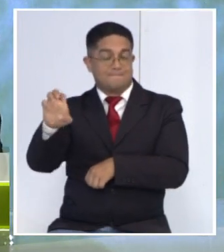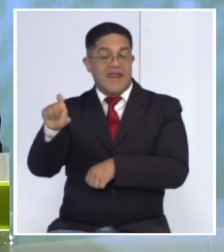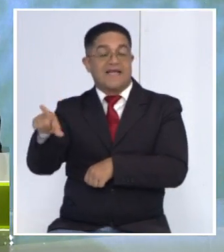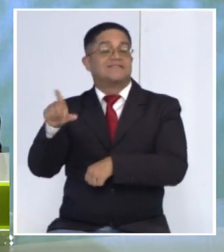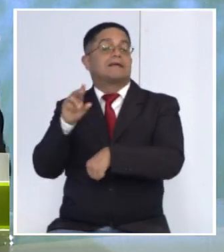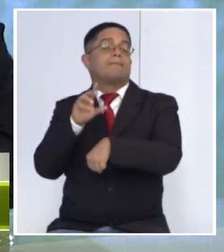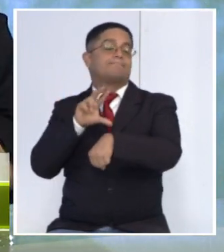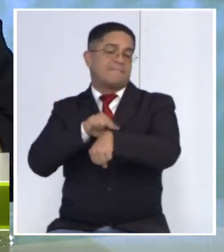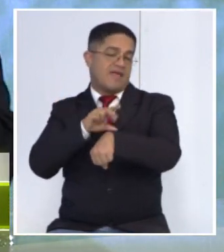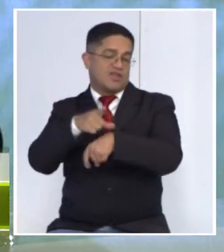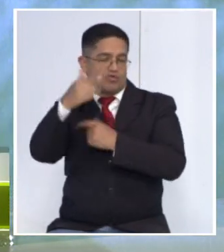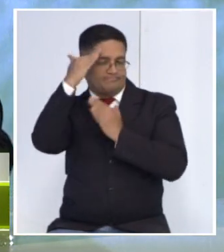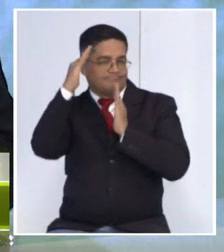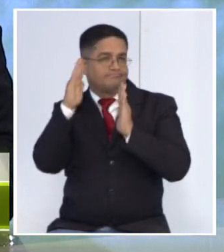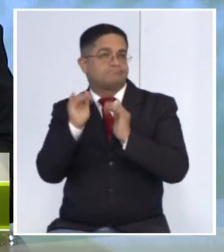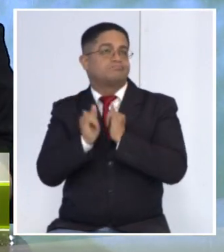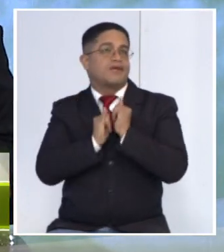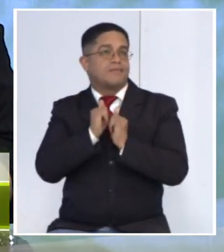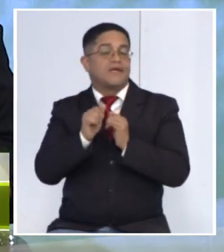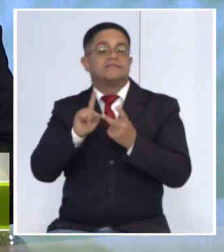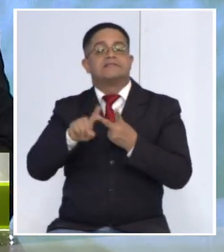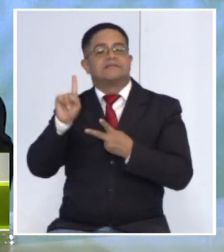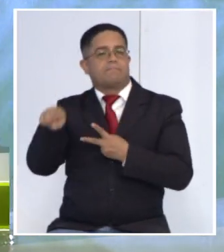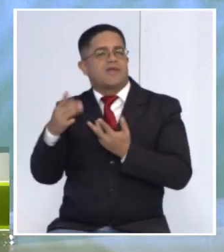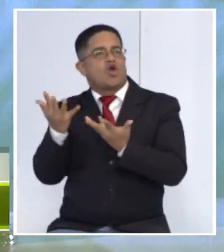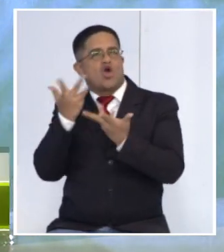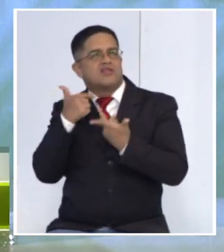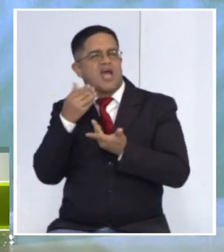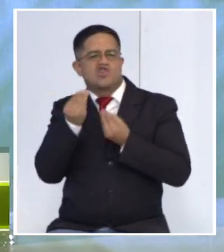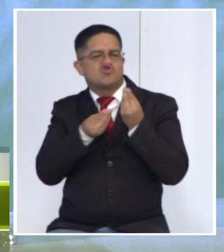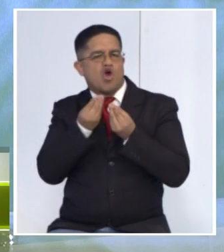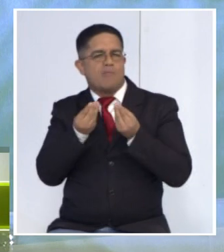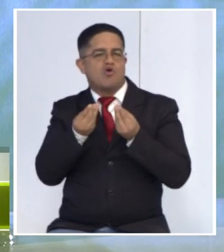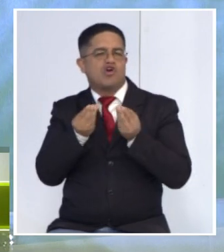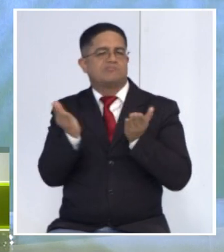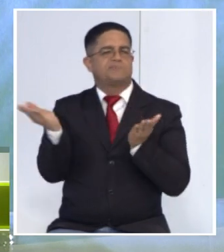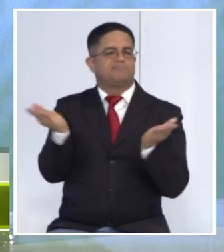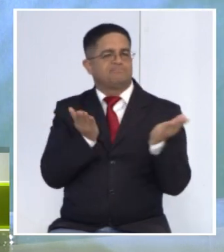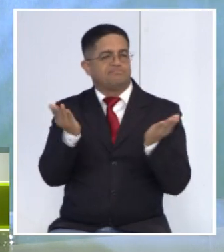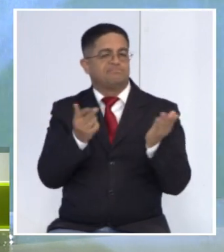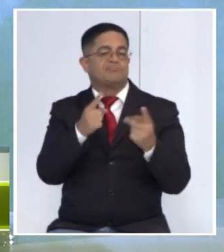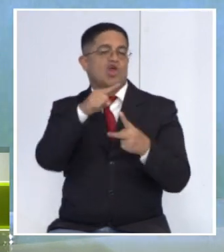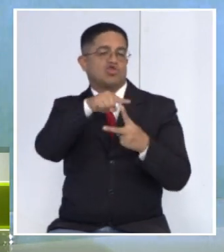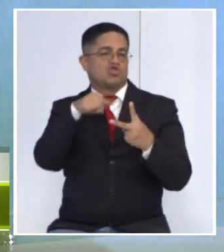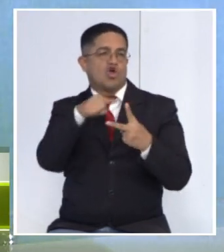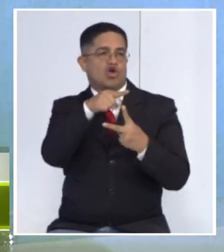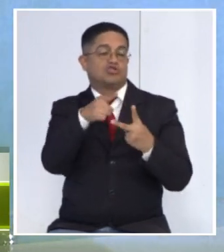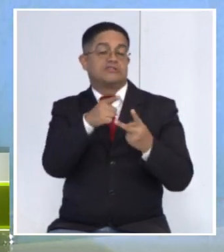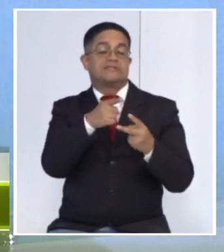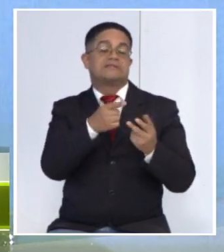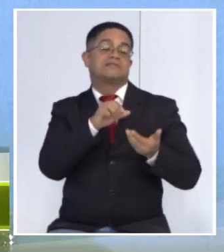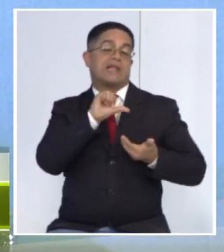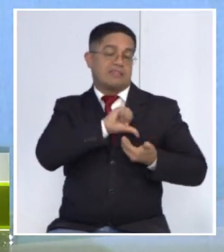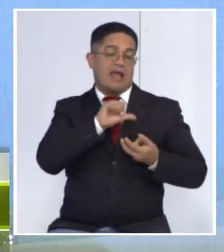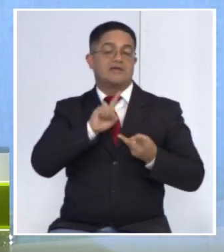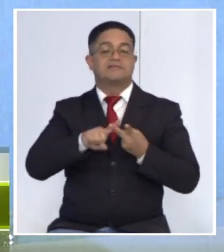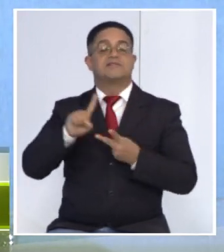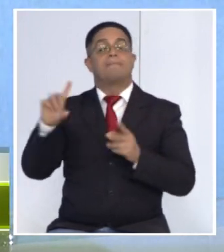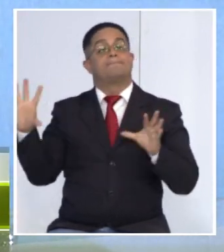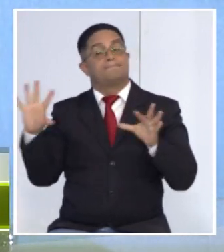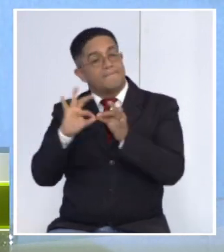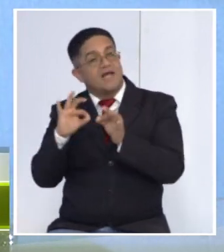también cómo llevar la lactancia materna y el trabajo. Ese es el lema implementado en esta oportunidad por la